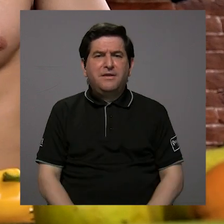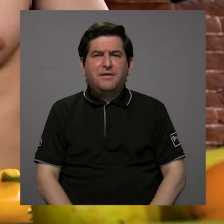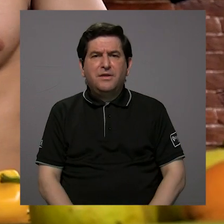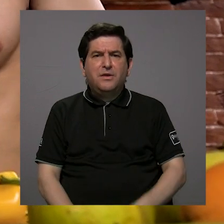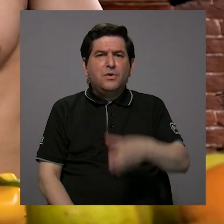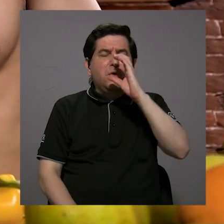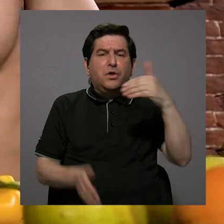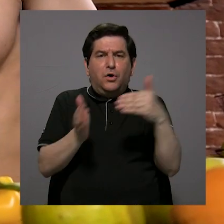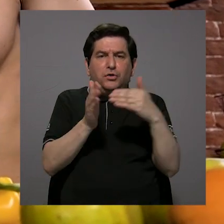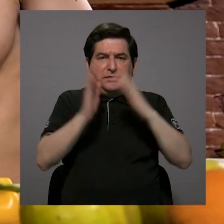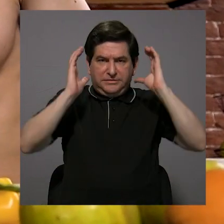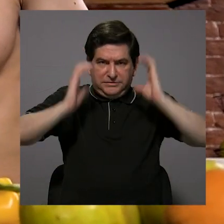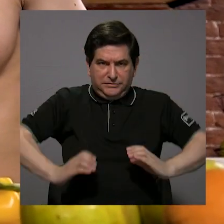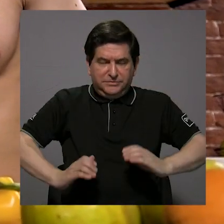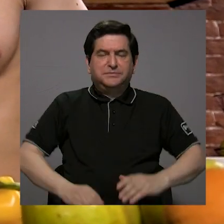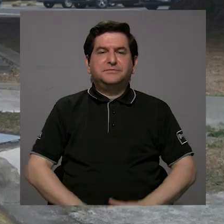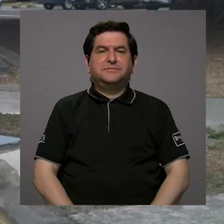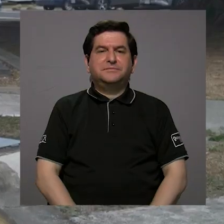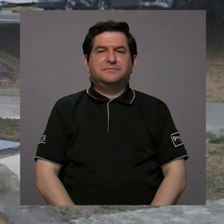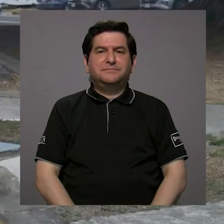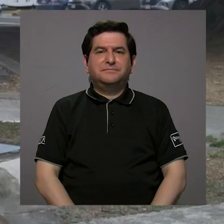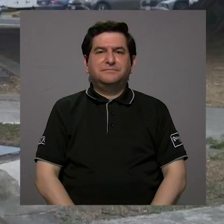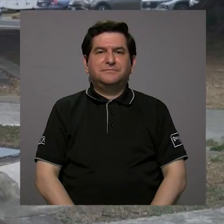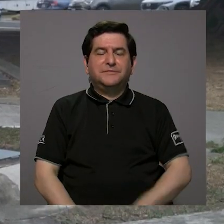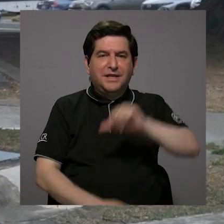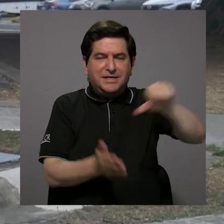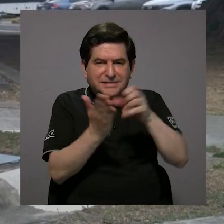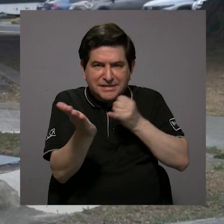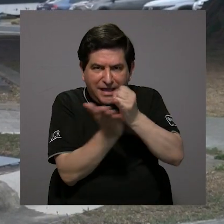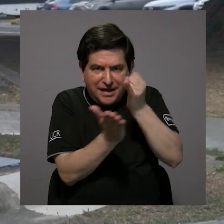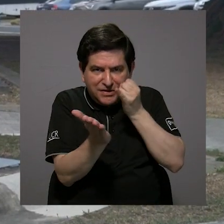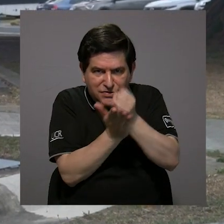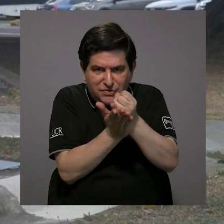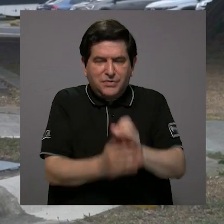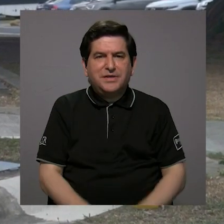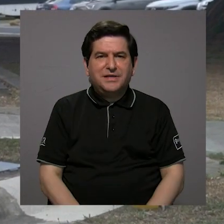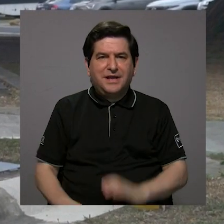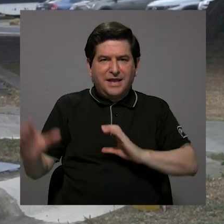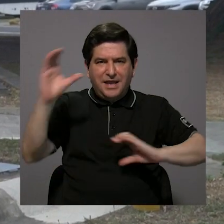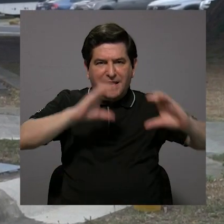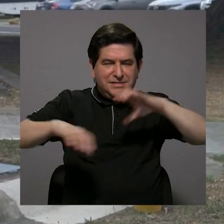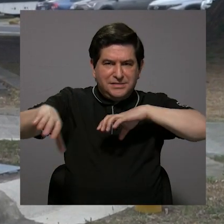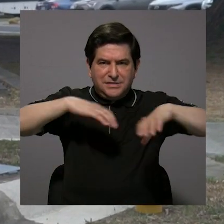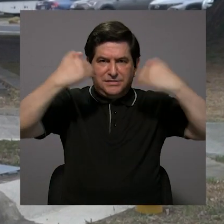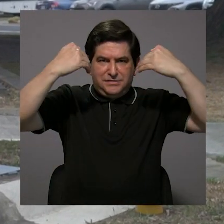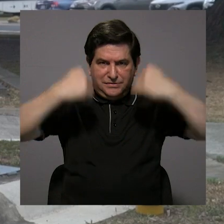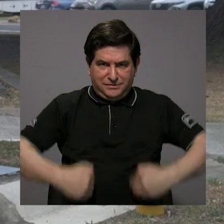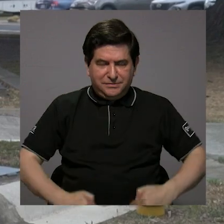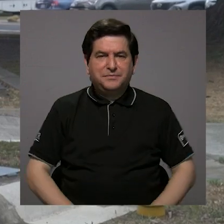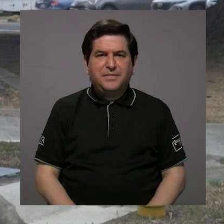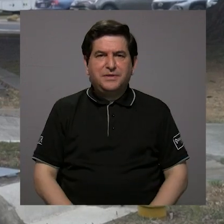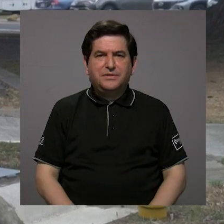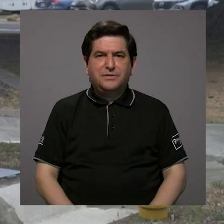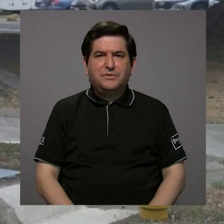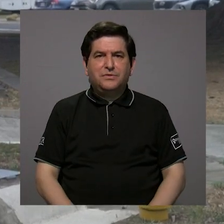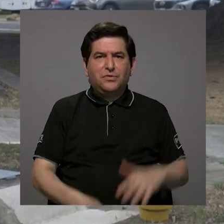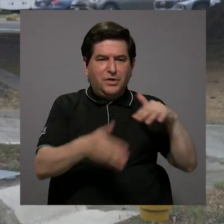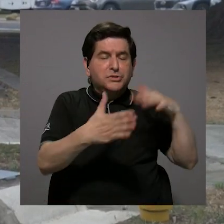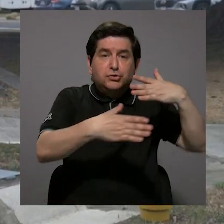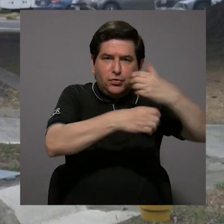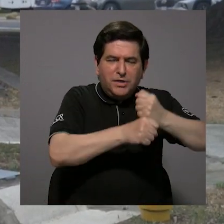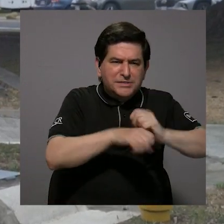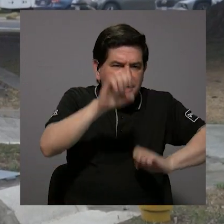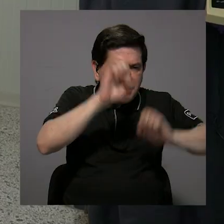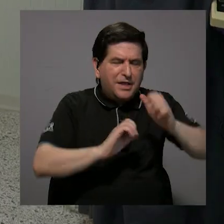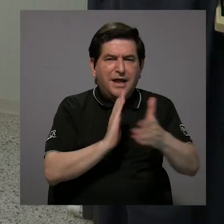e hidratar el cuerpo. Y en el Centro de Investigación en Ciencias del Movimiento Humano se hizo un